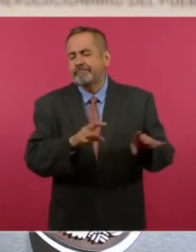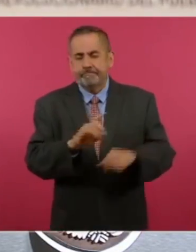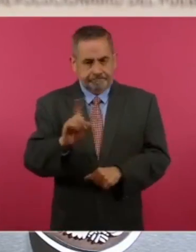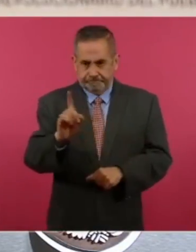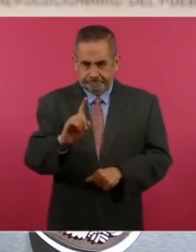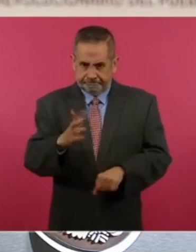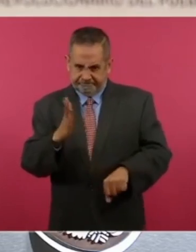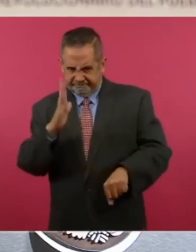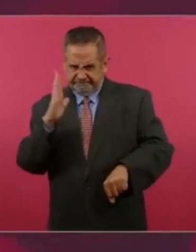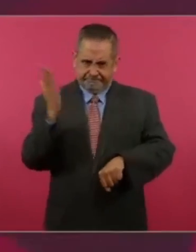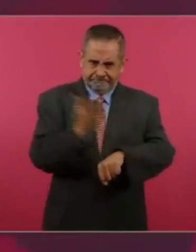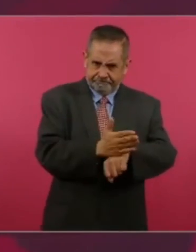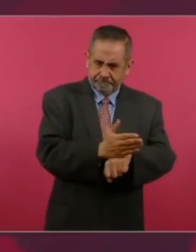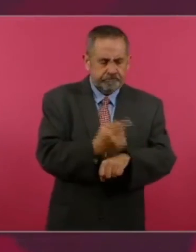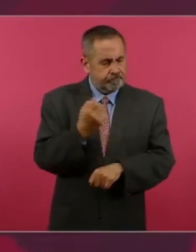que se castiga.